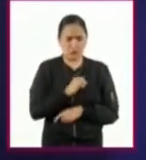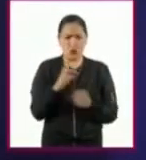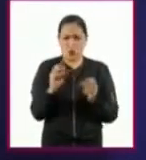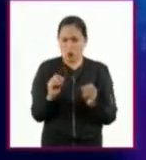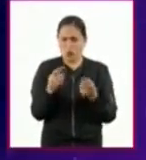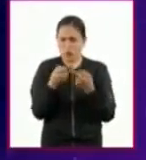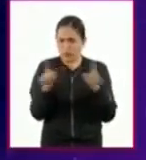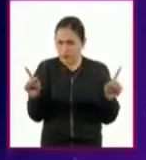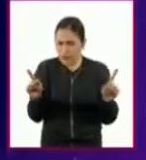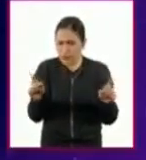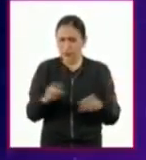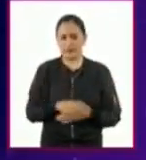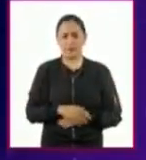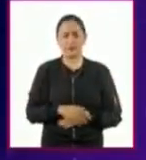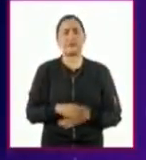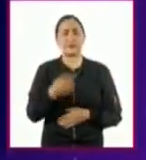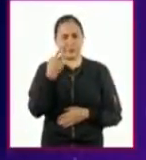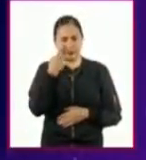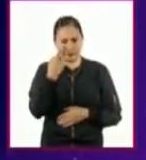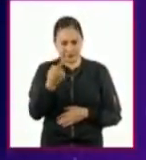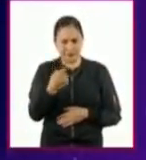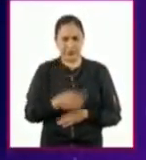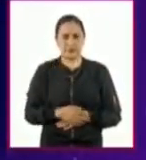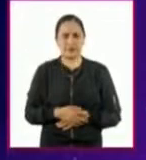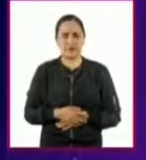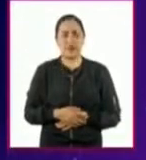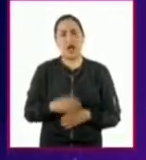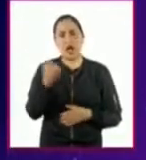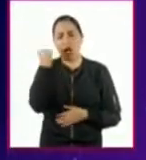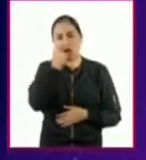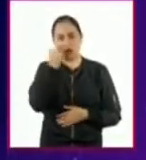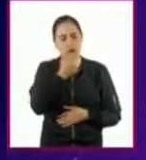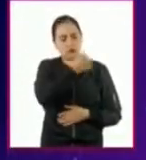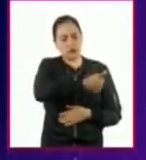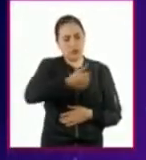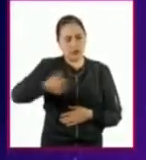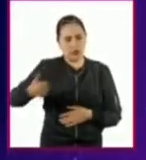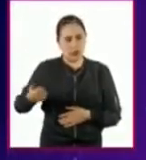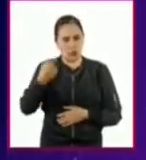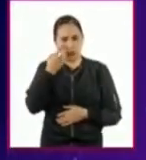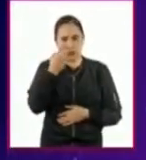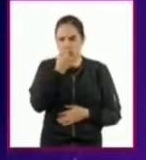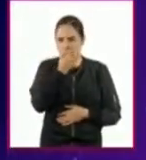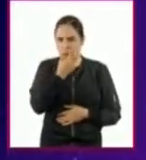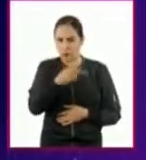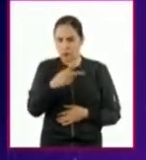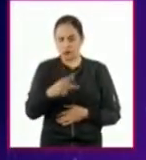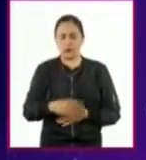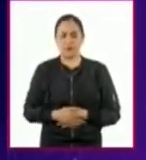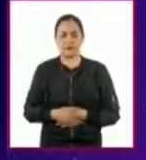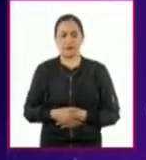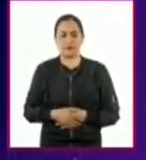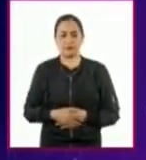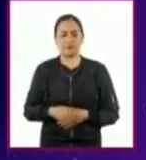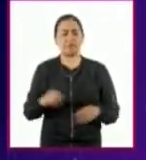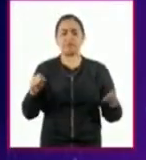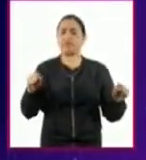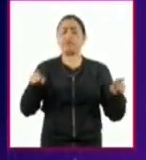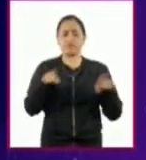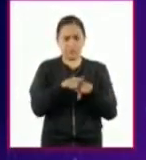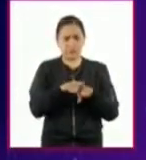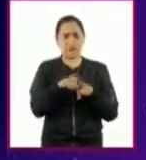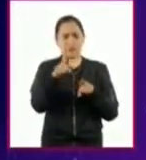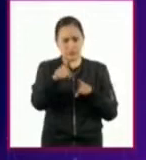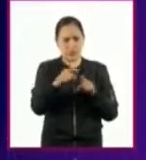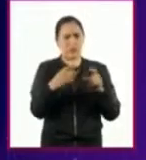diferentes? Observen los triángulos que trazaron unos estudiantes. Los tres triángulos tienen las mismas medidas